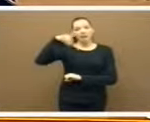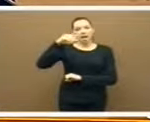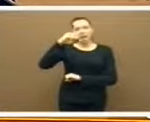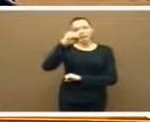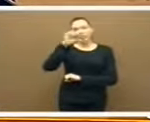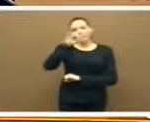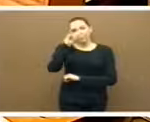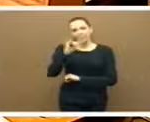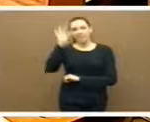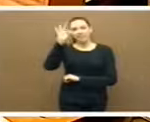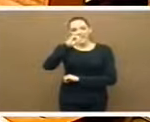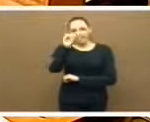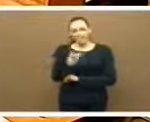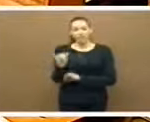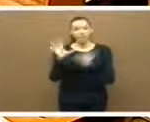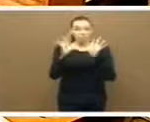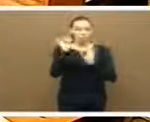10 minutos.